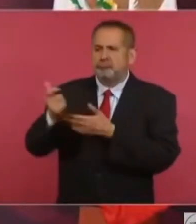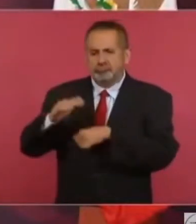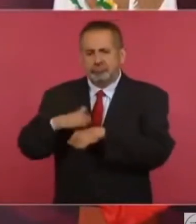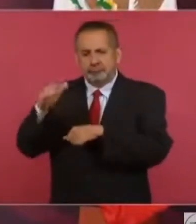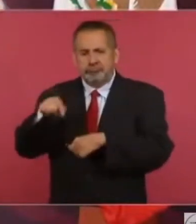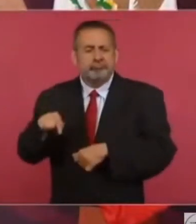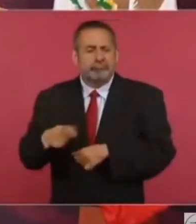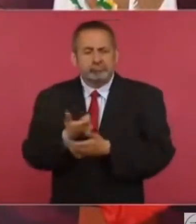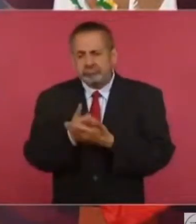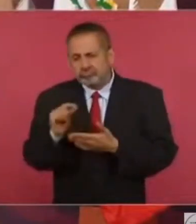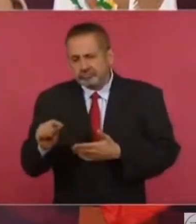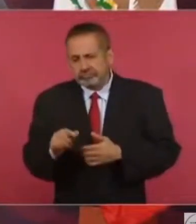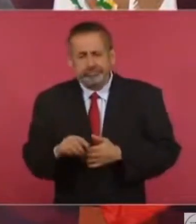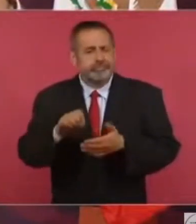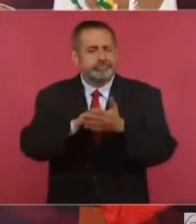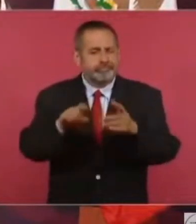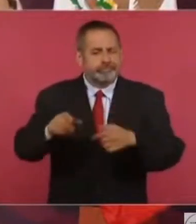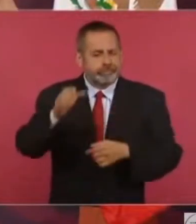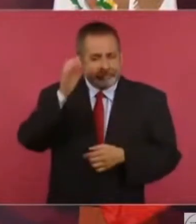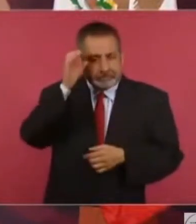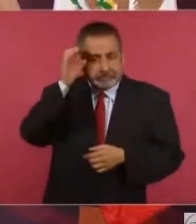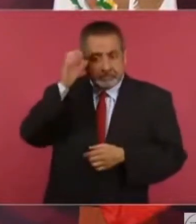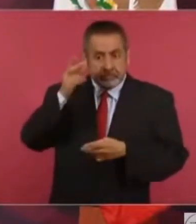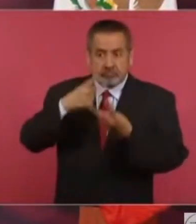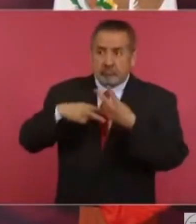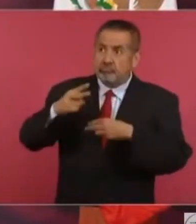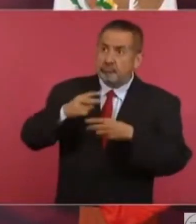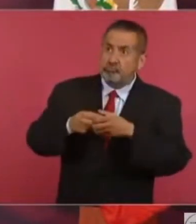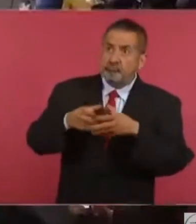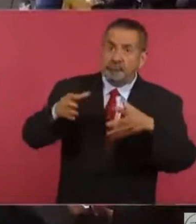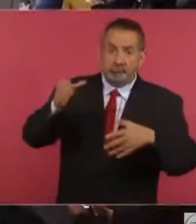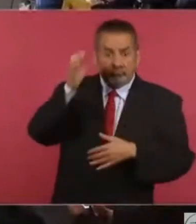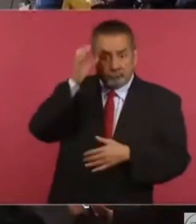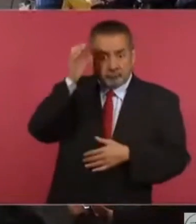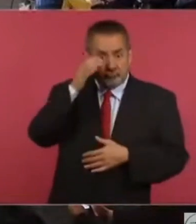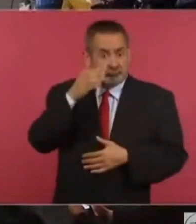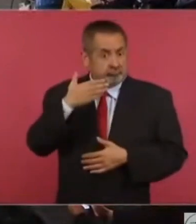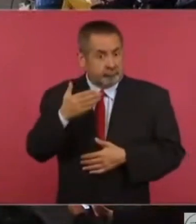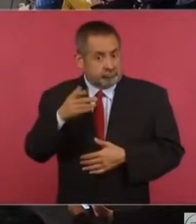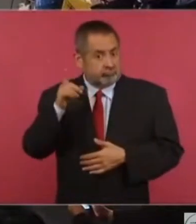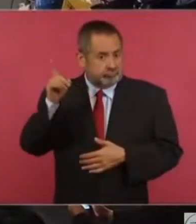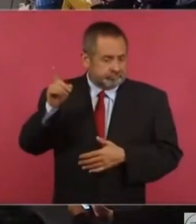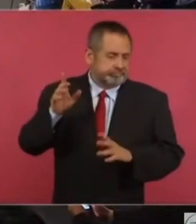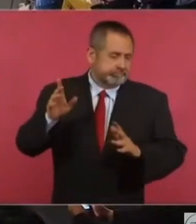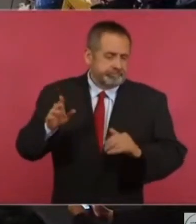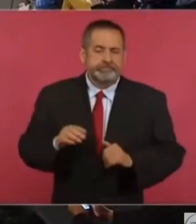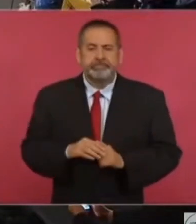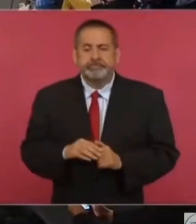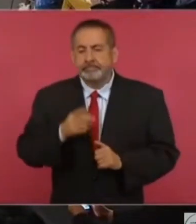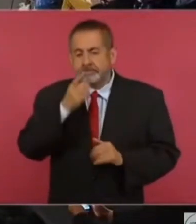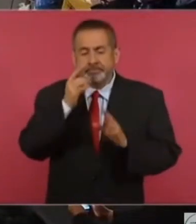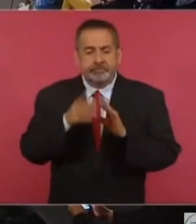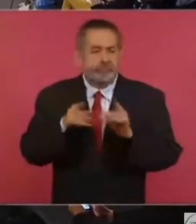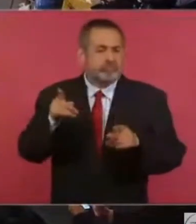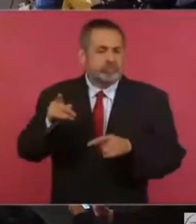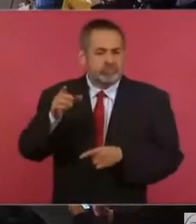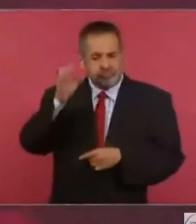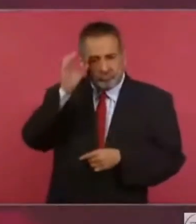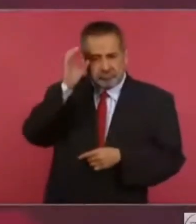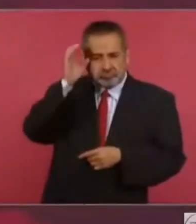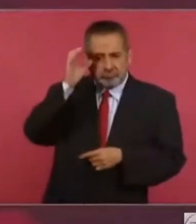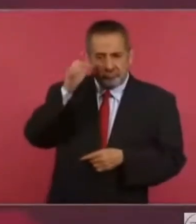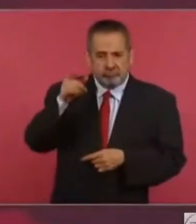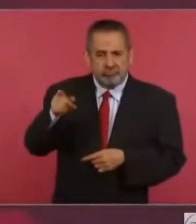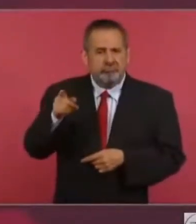Cuando empezó el auge en China, se hablaba de que China tenía como